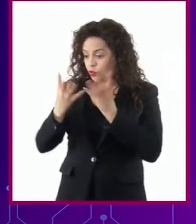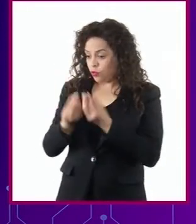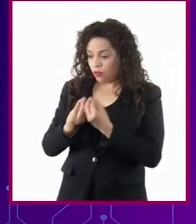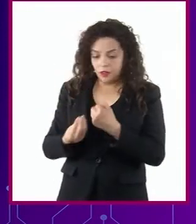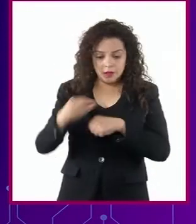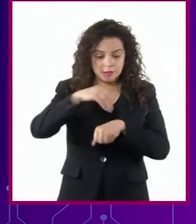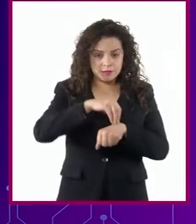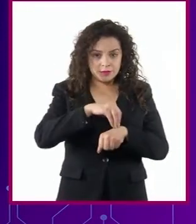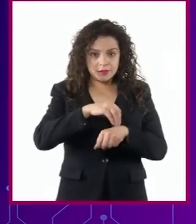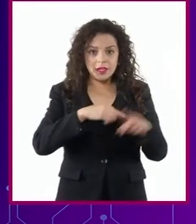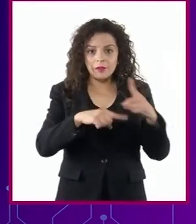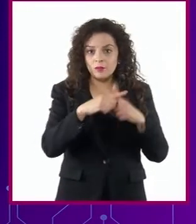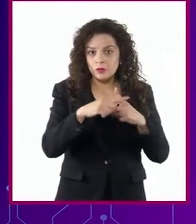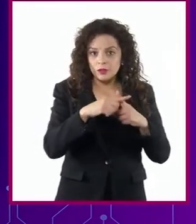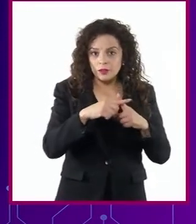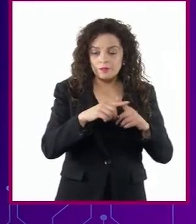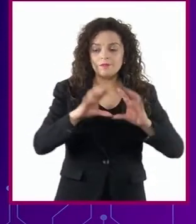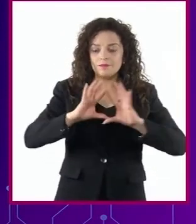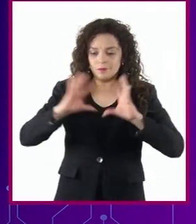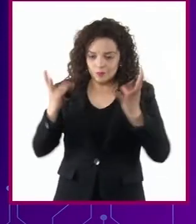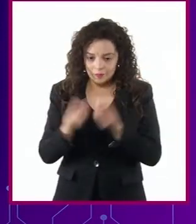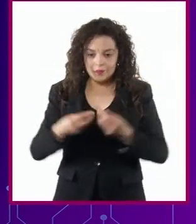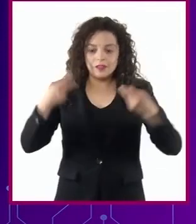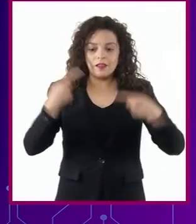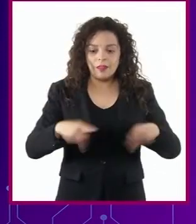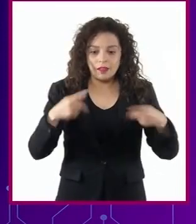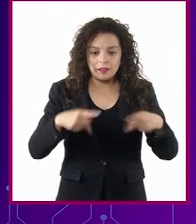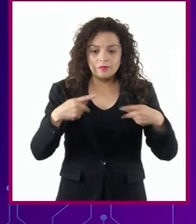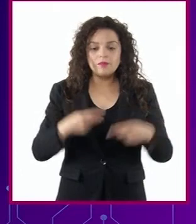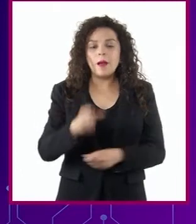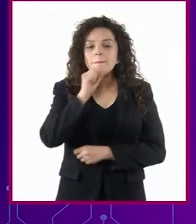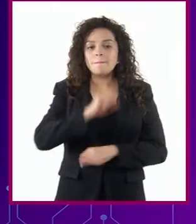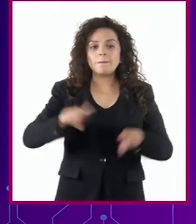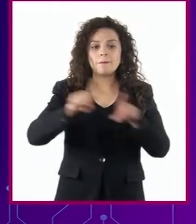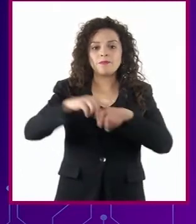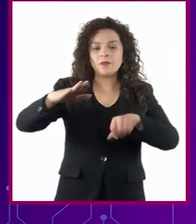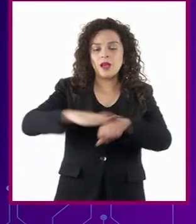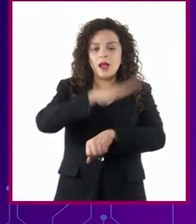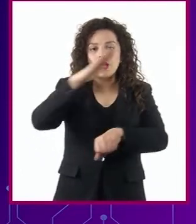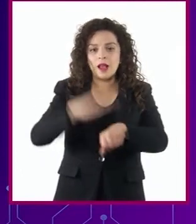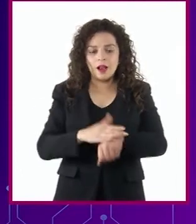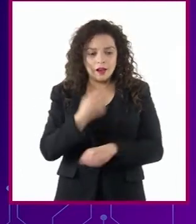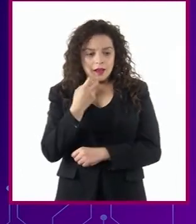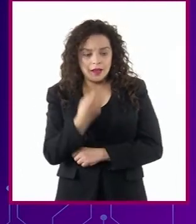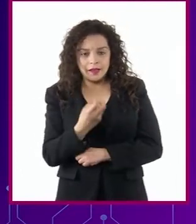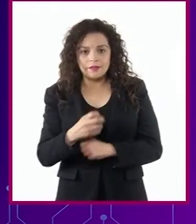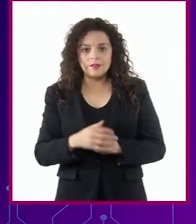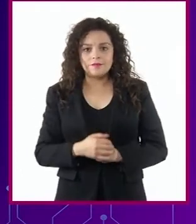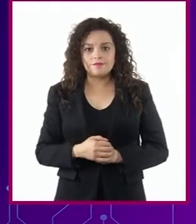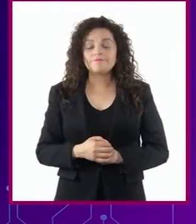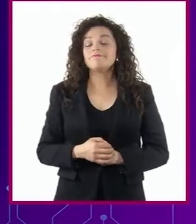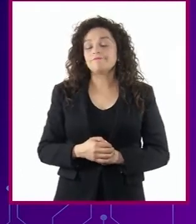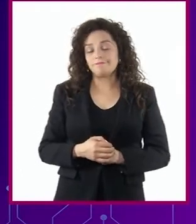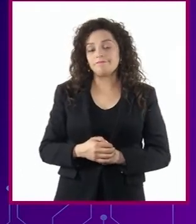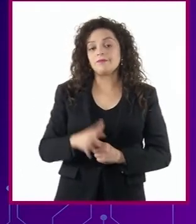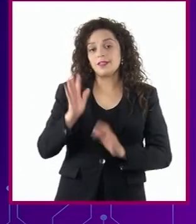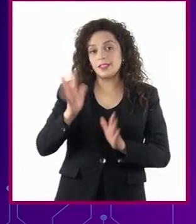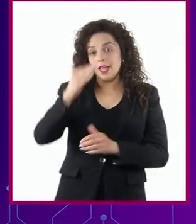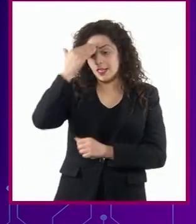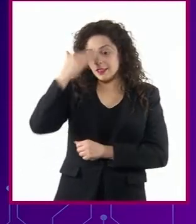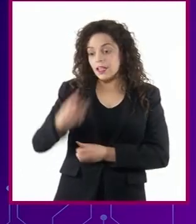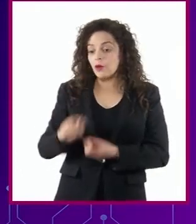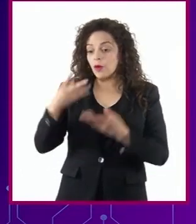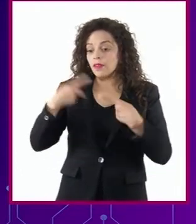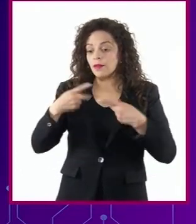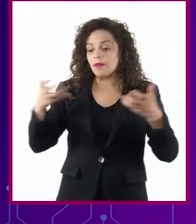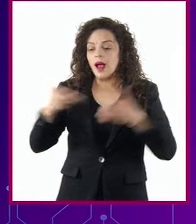frecuencias, estamos sumando todas las personas que obtuvieron esa puntuación y por lo tanto sabremos cuántas personas aplicaron esa